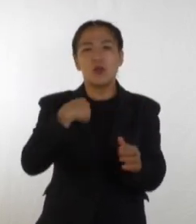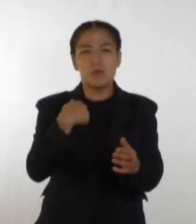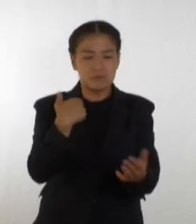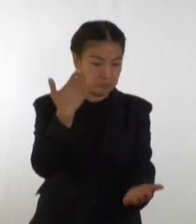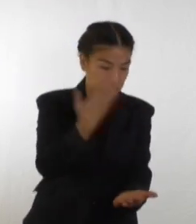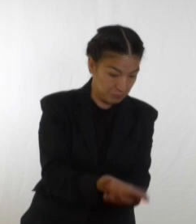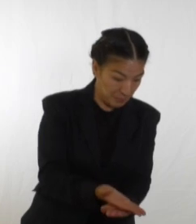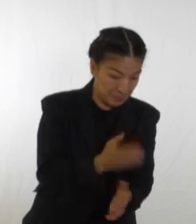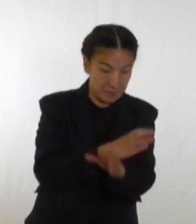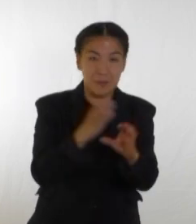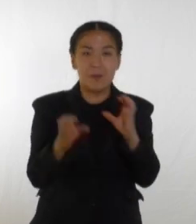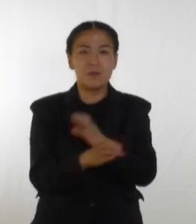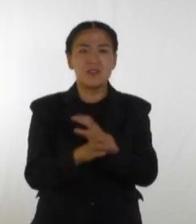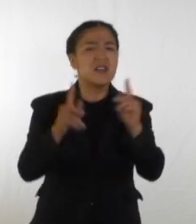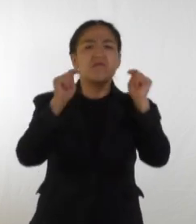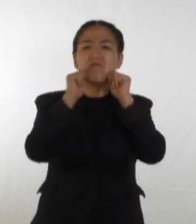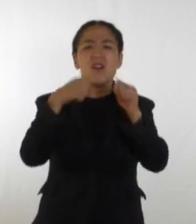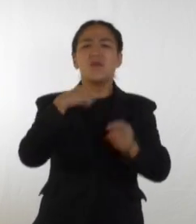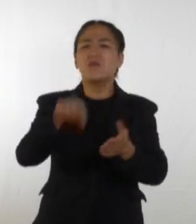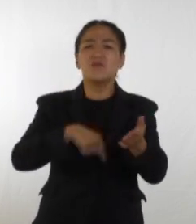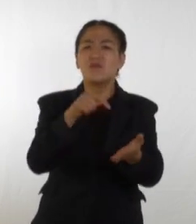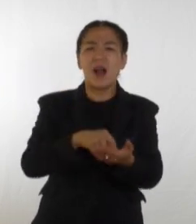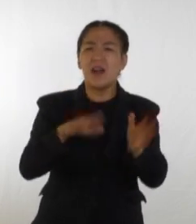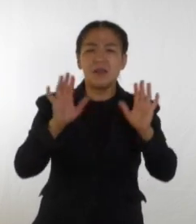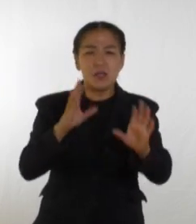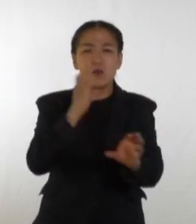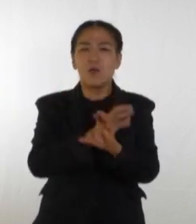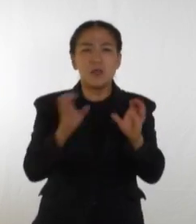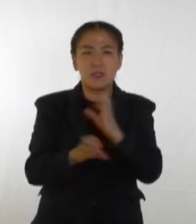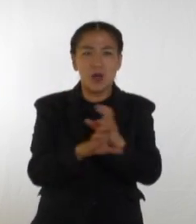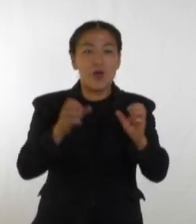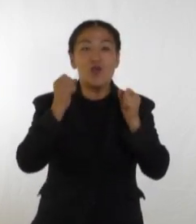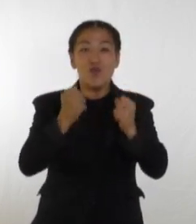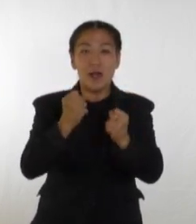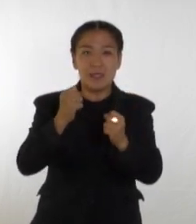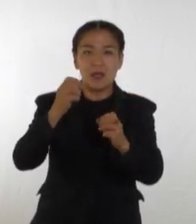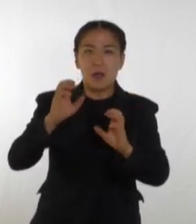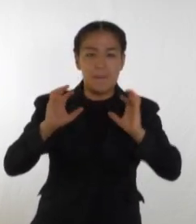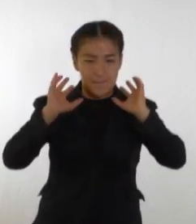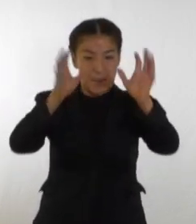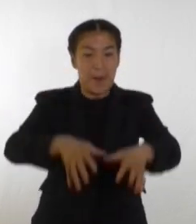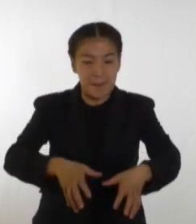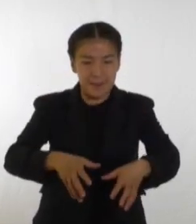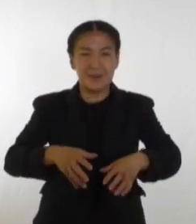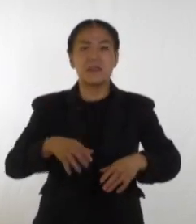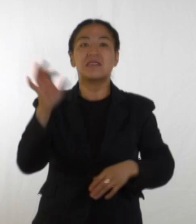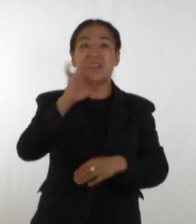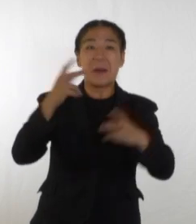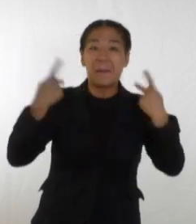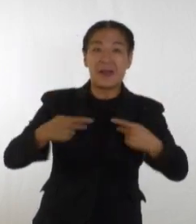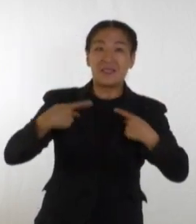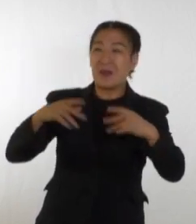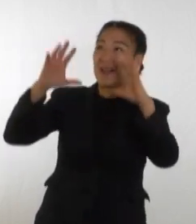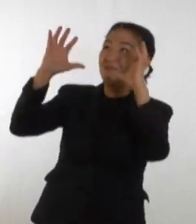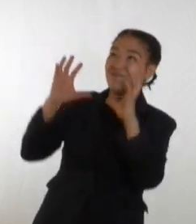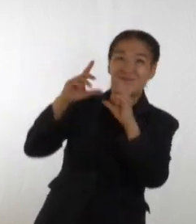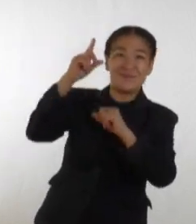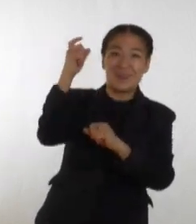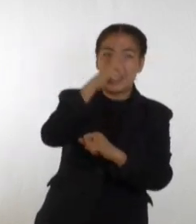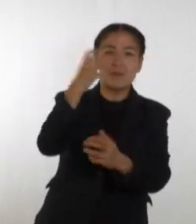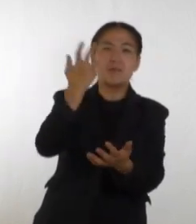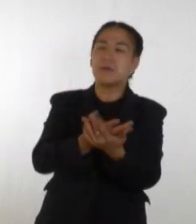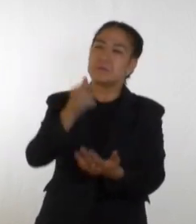tiro un objeto al suelo, no importa dónde me encuentre, cuál sea el objeto o la fuerza con la que lo lance. Si alguien no lo